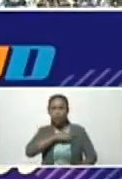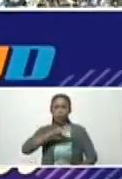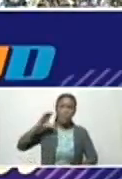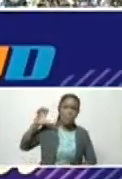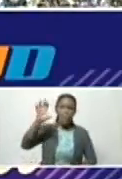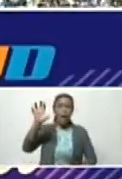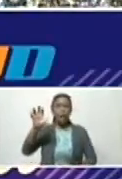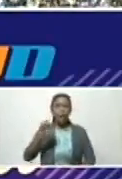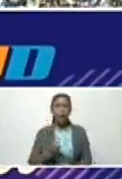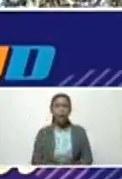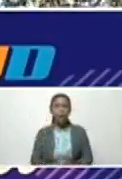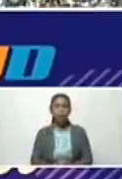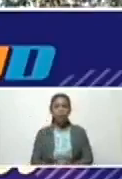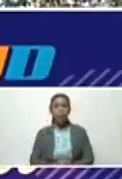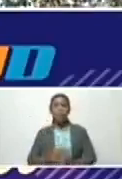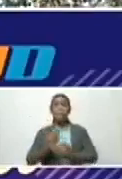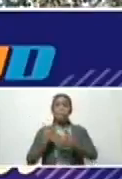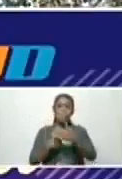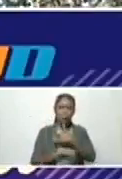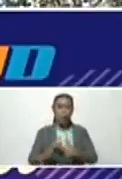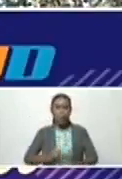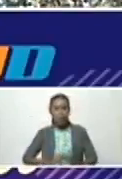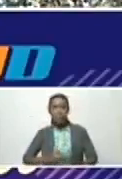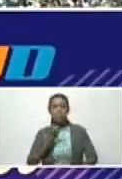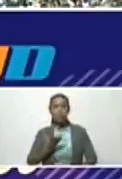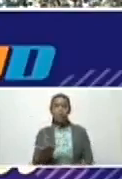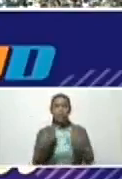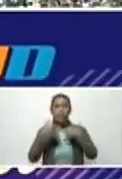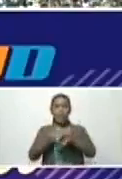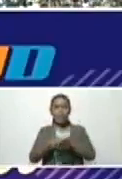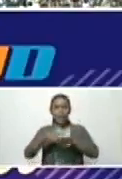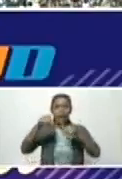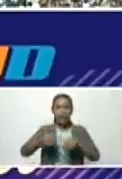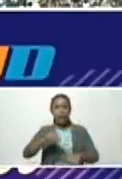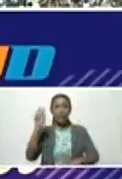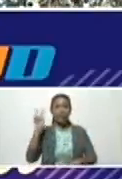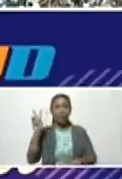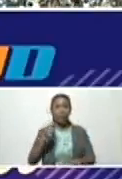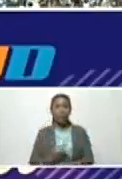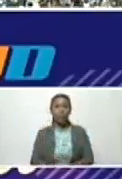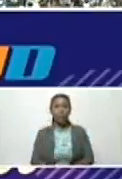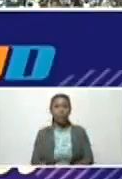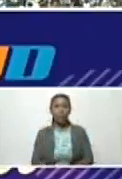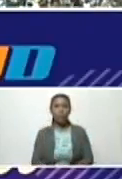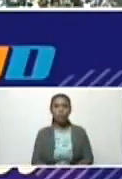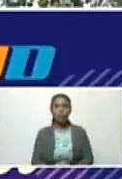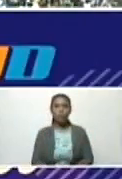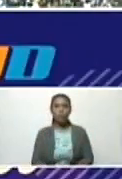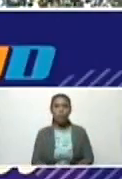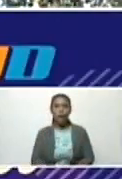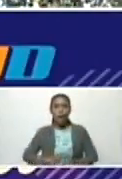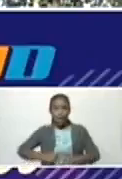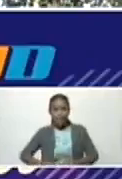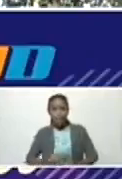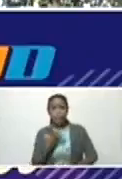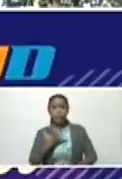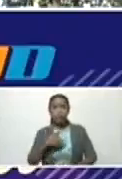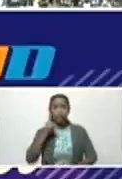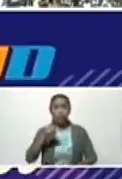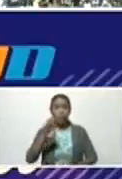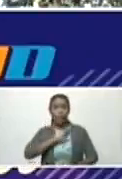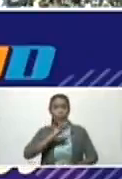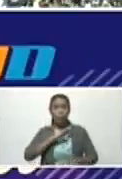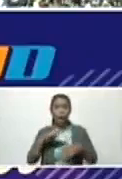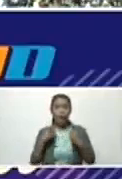patria! ¡Vamos al renacimiento integral de Venezuela! ¡Al renacimiento de su